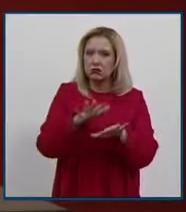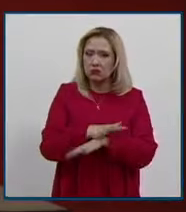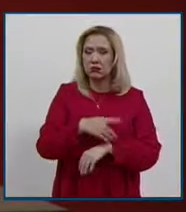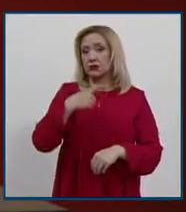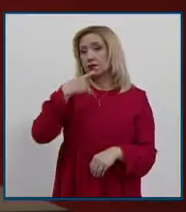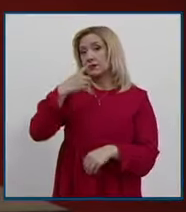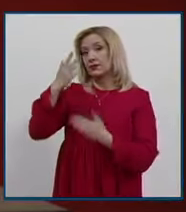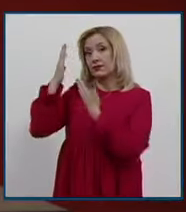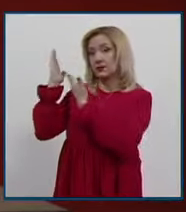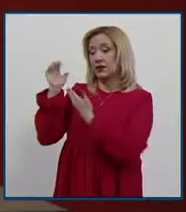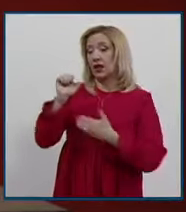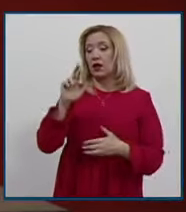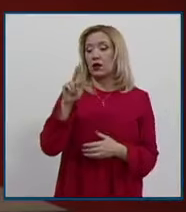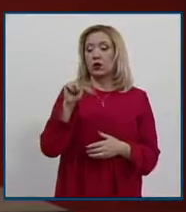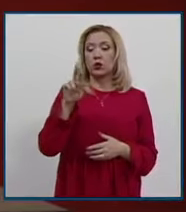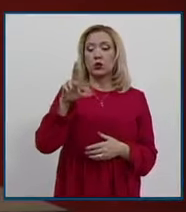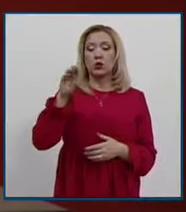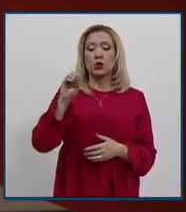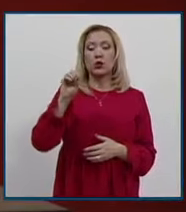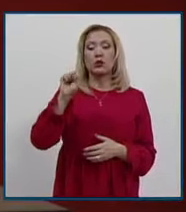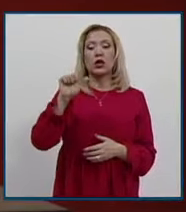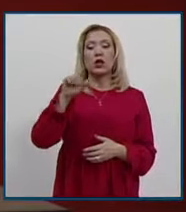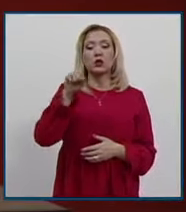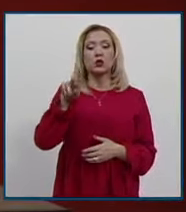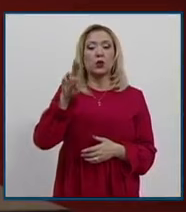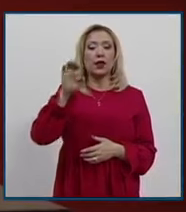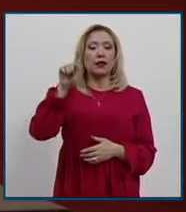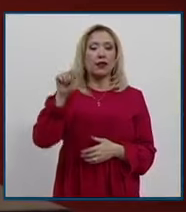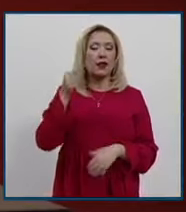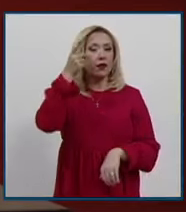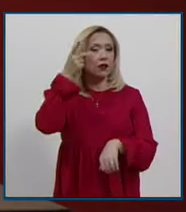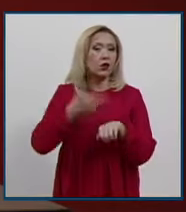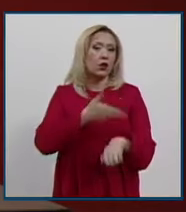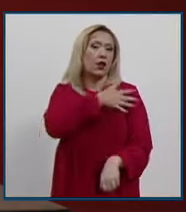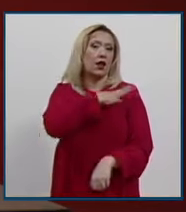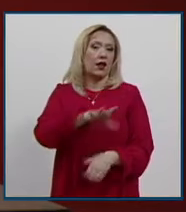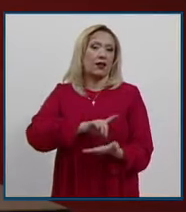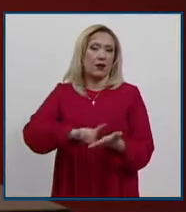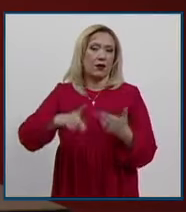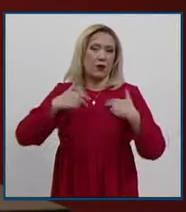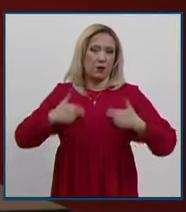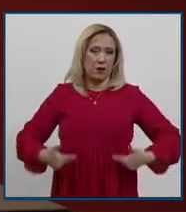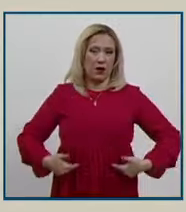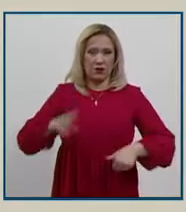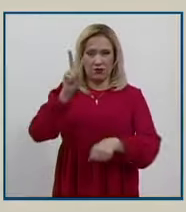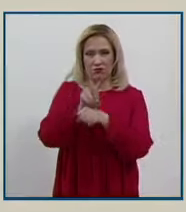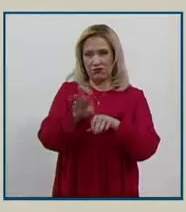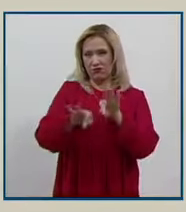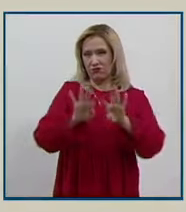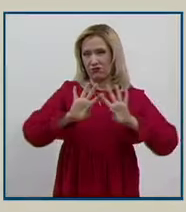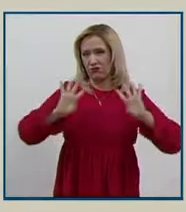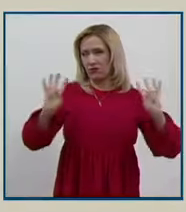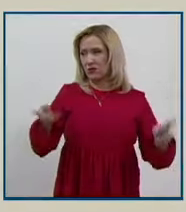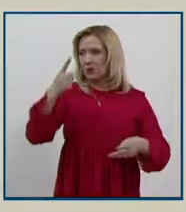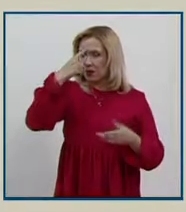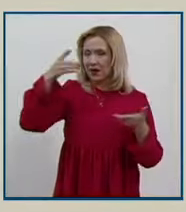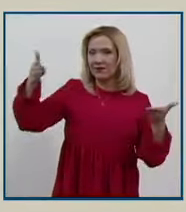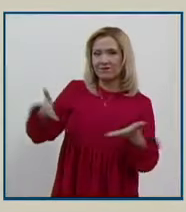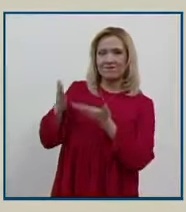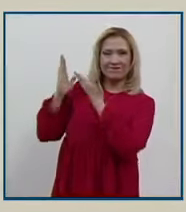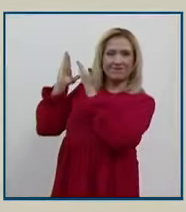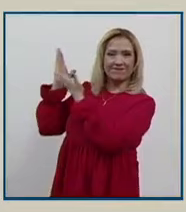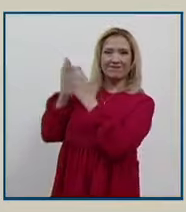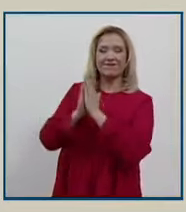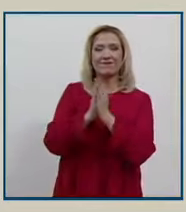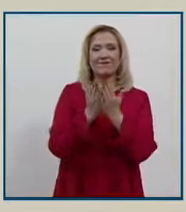lo señaló Arturo Guerrero sazueta director general de Derechos Humanos del Consejo de la judicatura Federal durante la presentación del libro